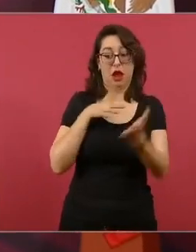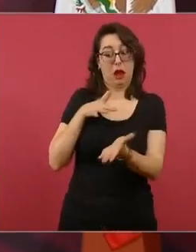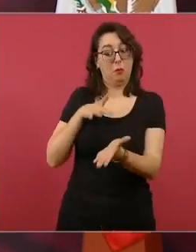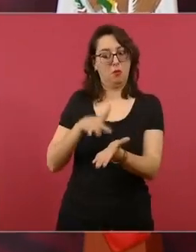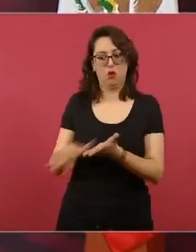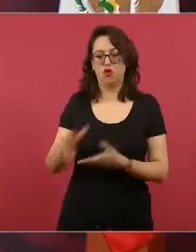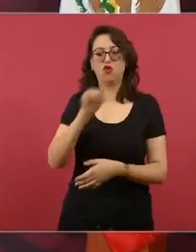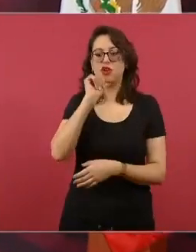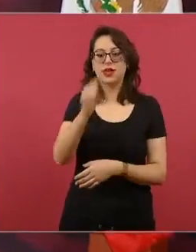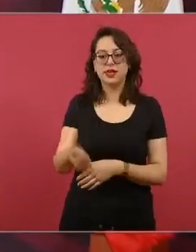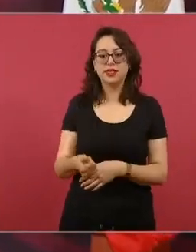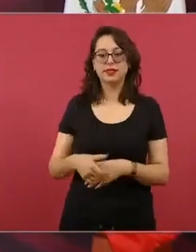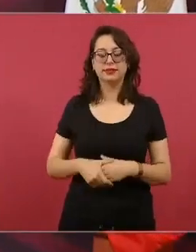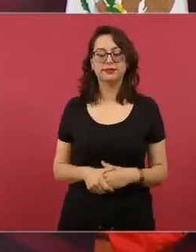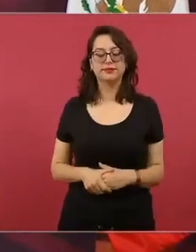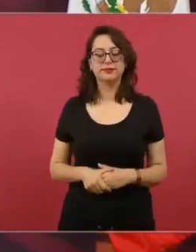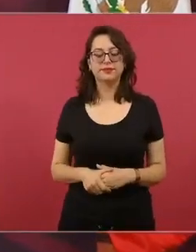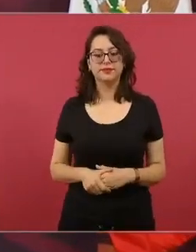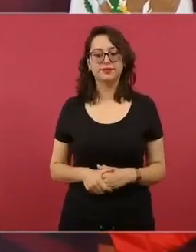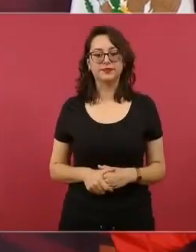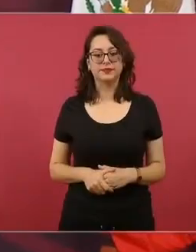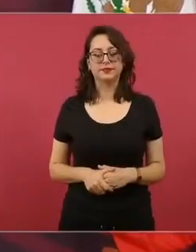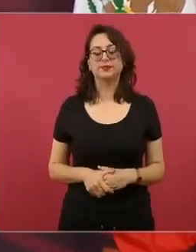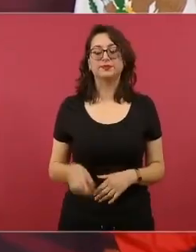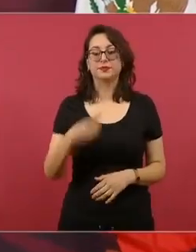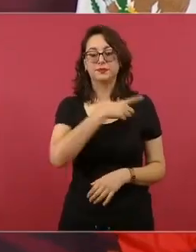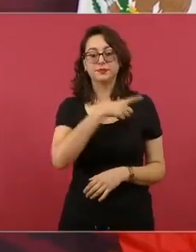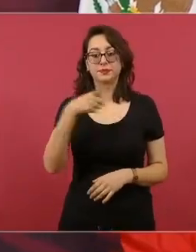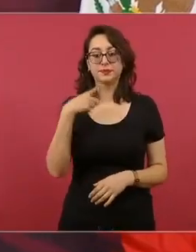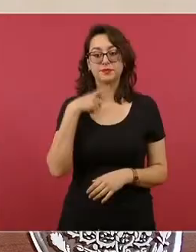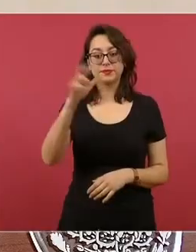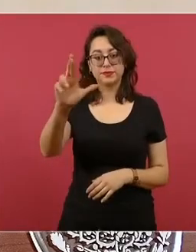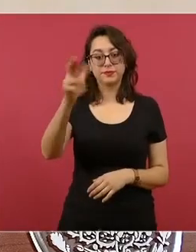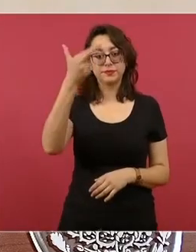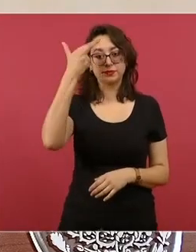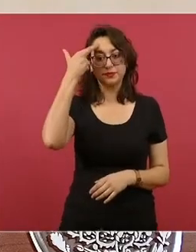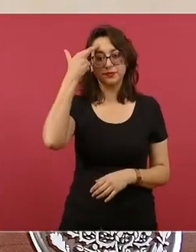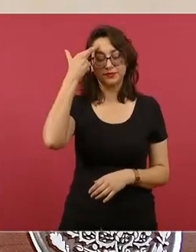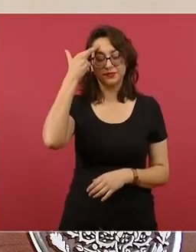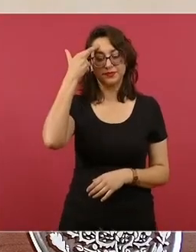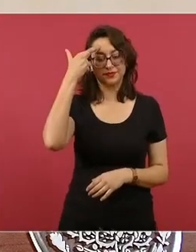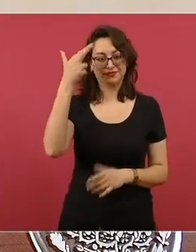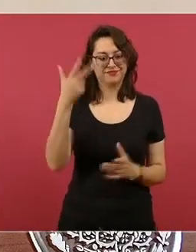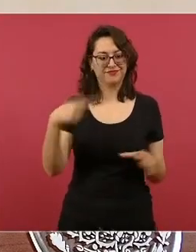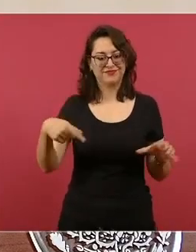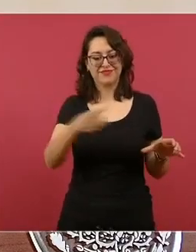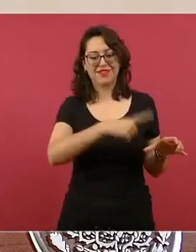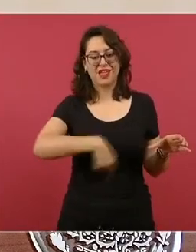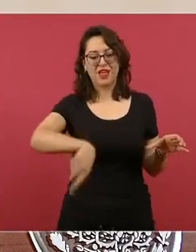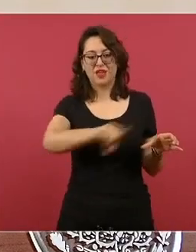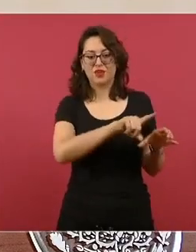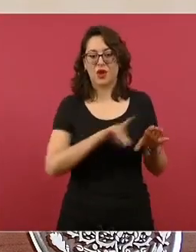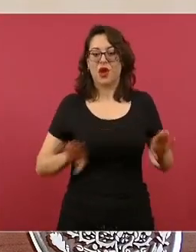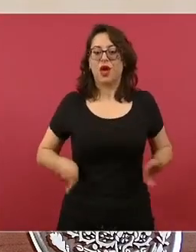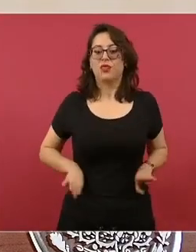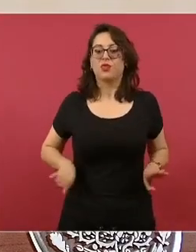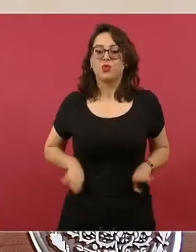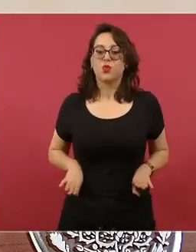Acuérdense de lo que decían, ¿no? Mucho. Para no dar nada a los